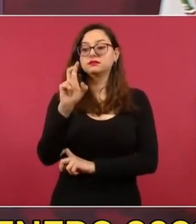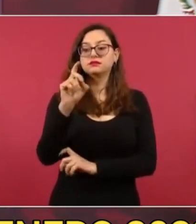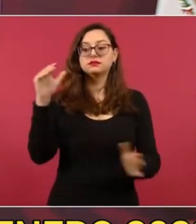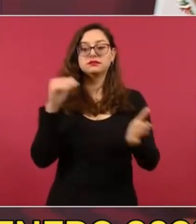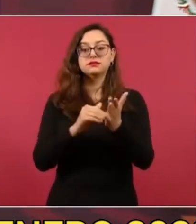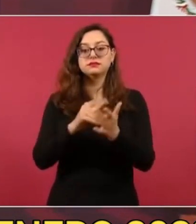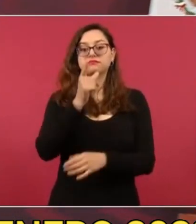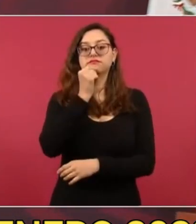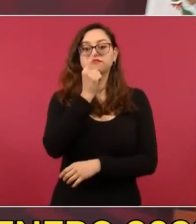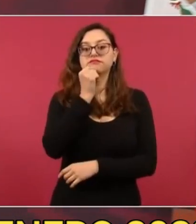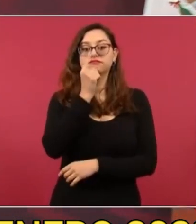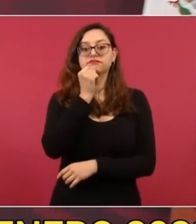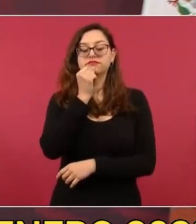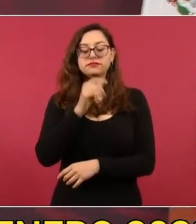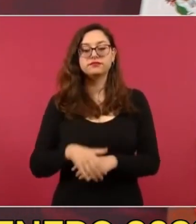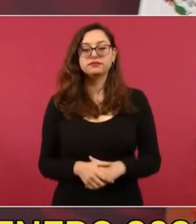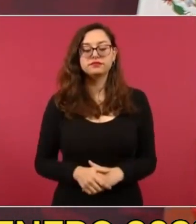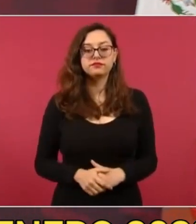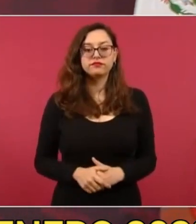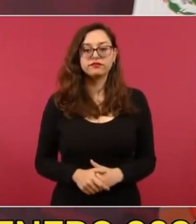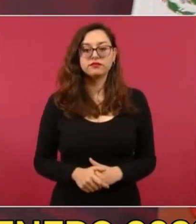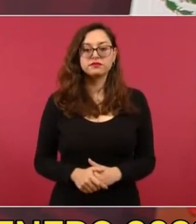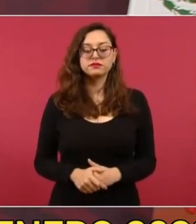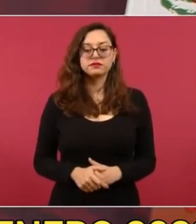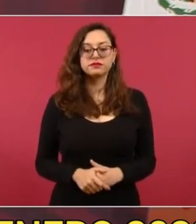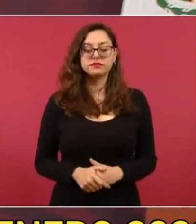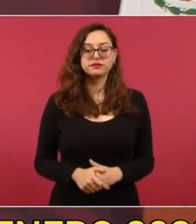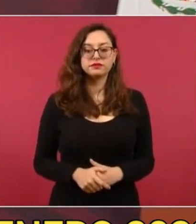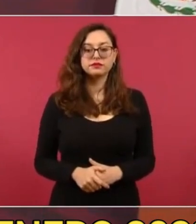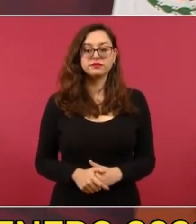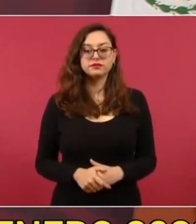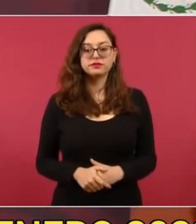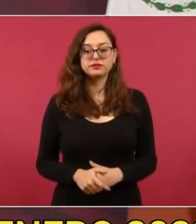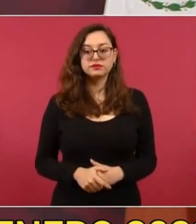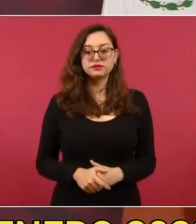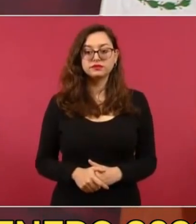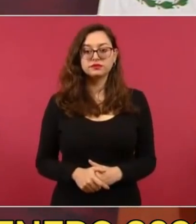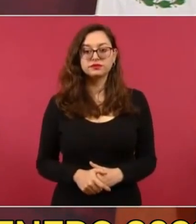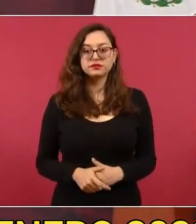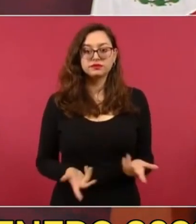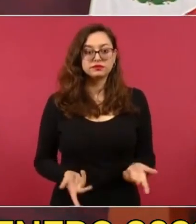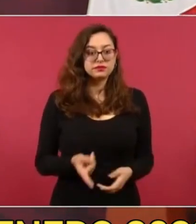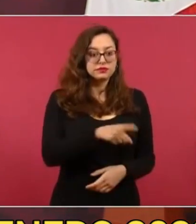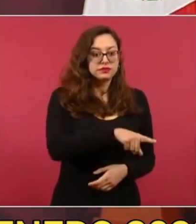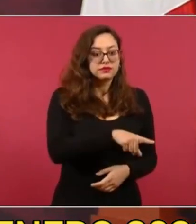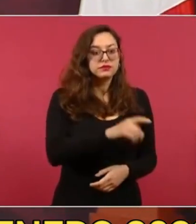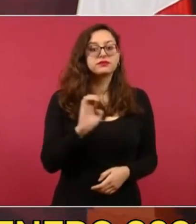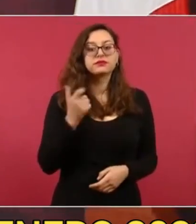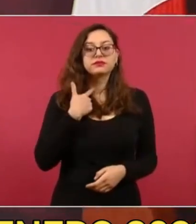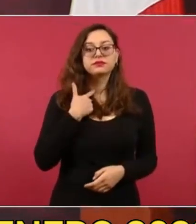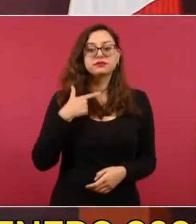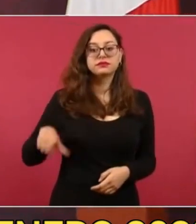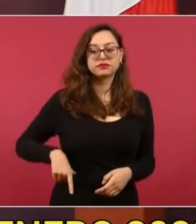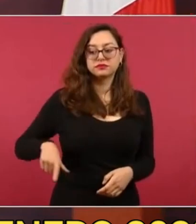Entonces, De 20,000 hace